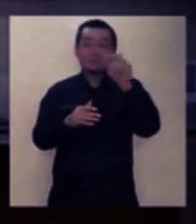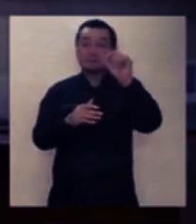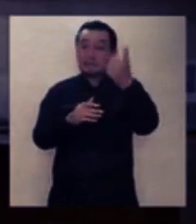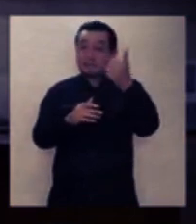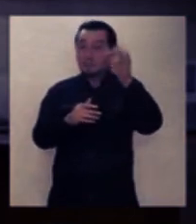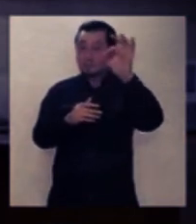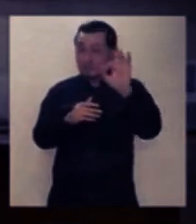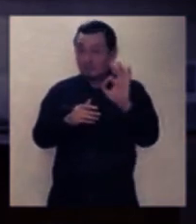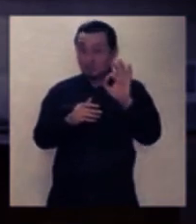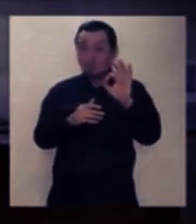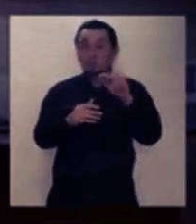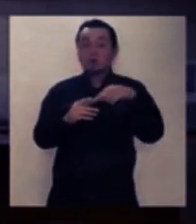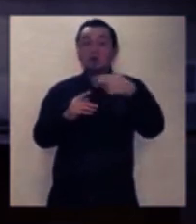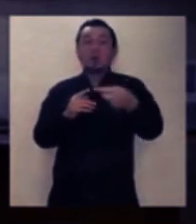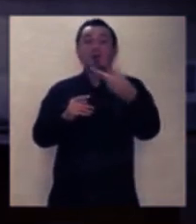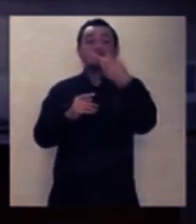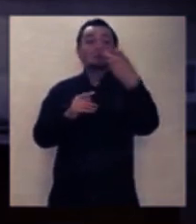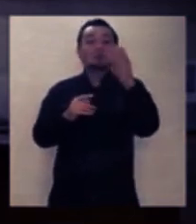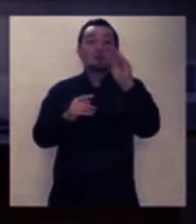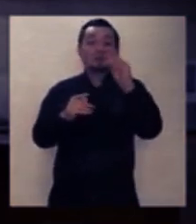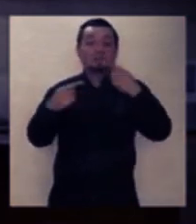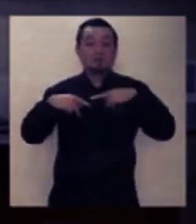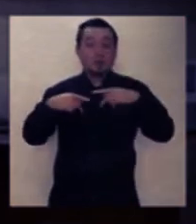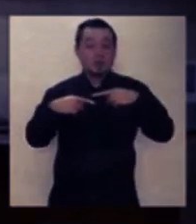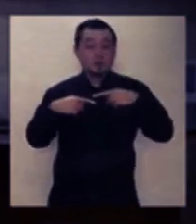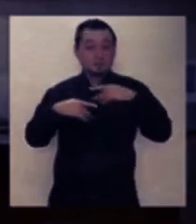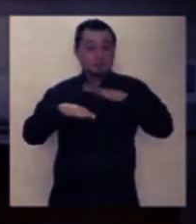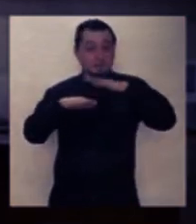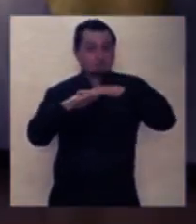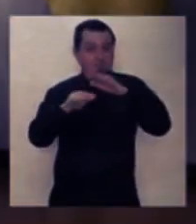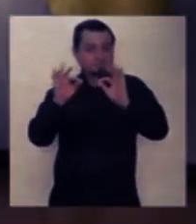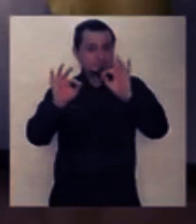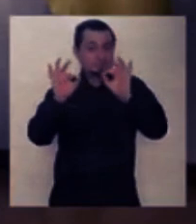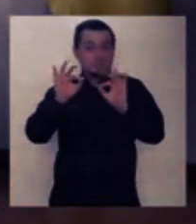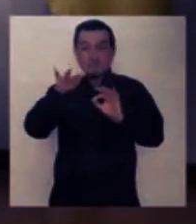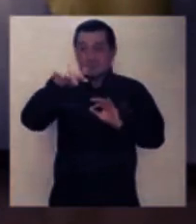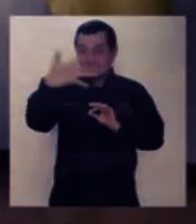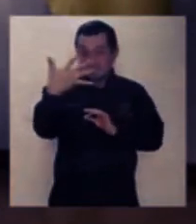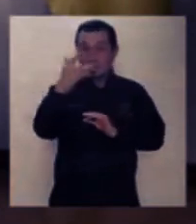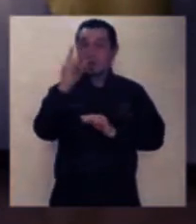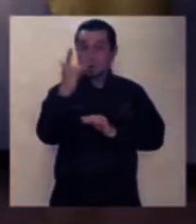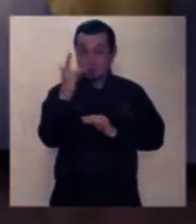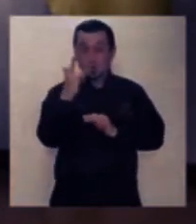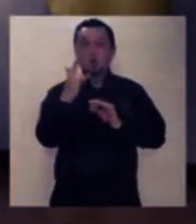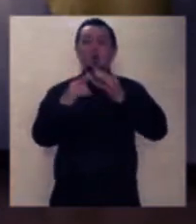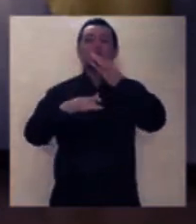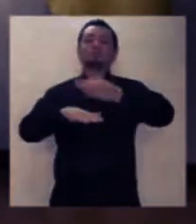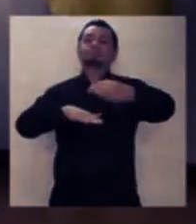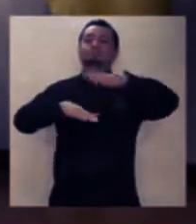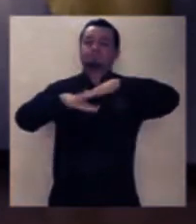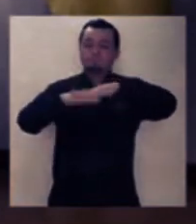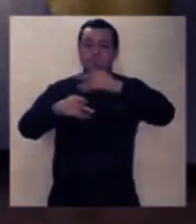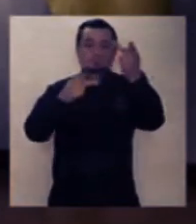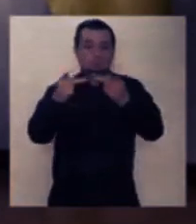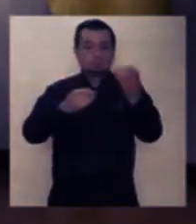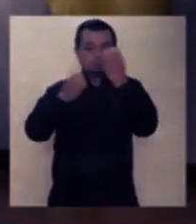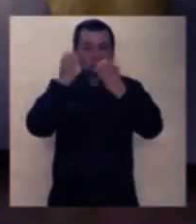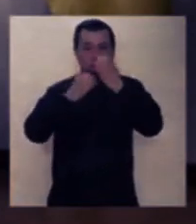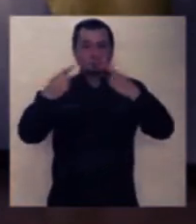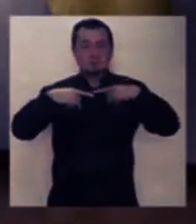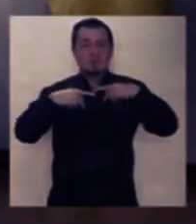en 26%, y en el segundo en 290 casos. Asimismo, el 15 de julio presentaremos un nuevo